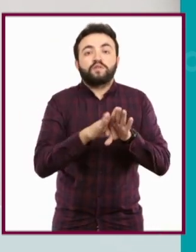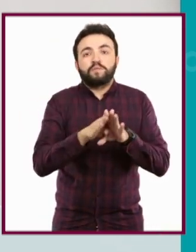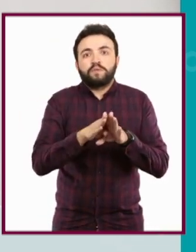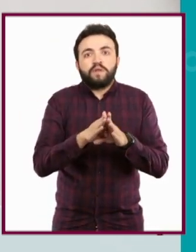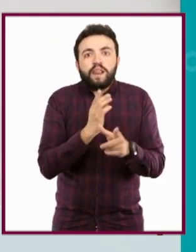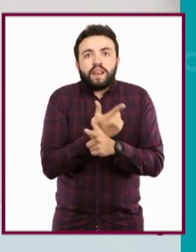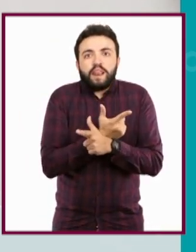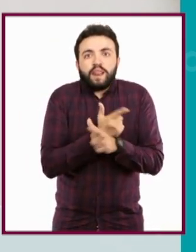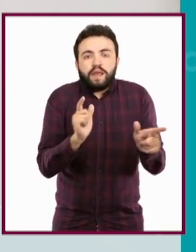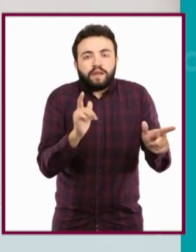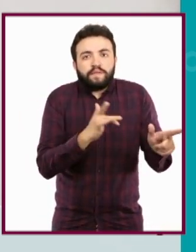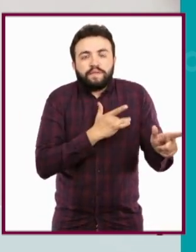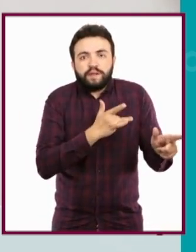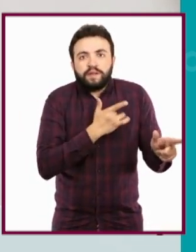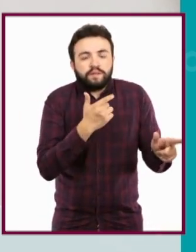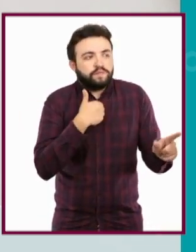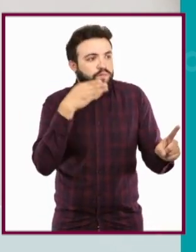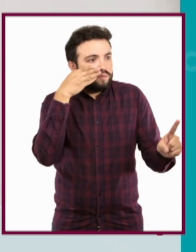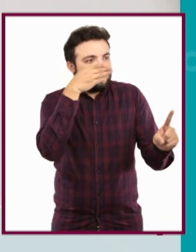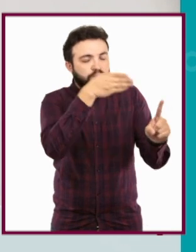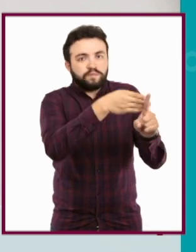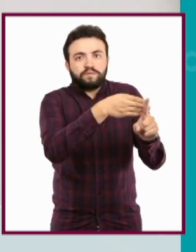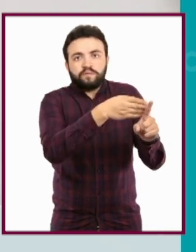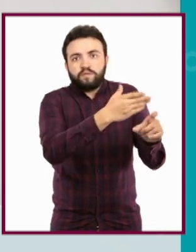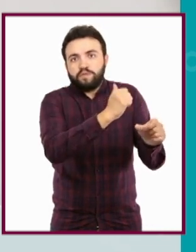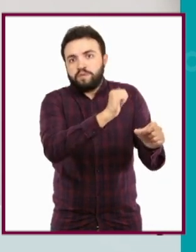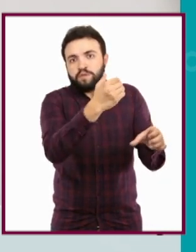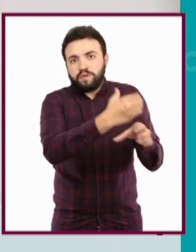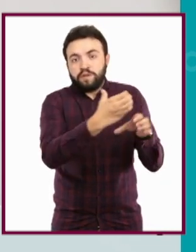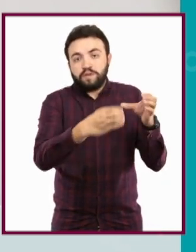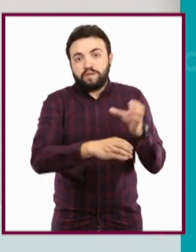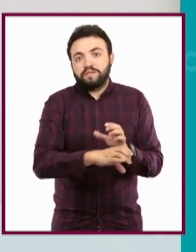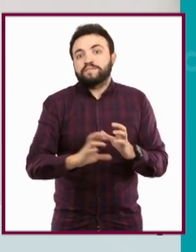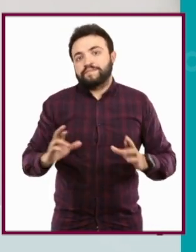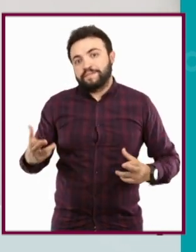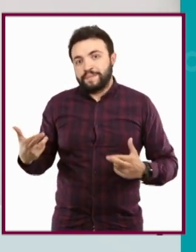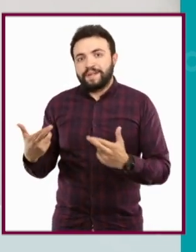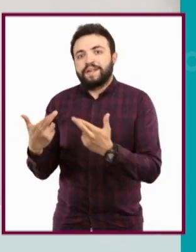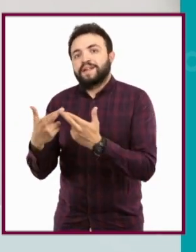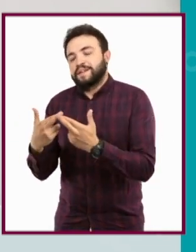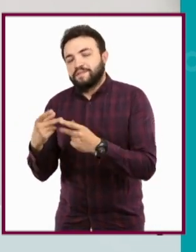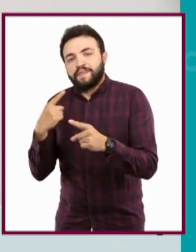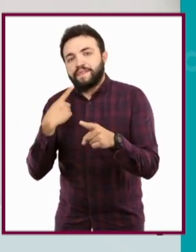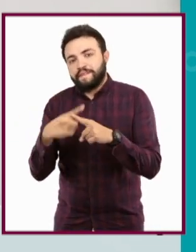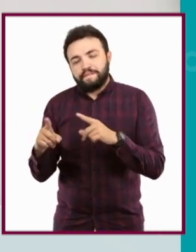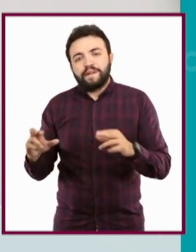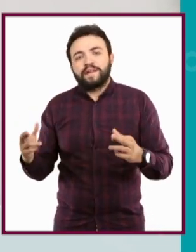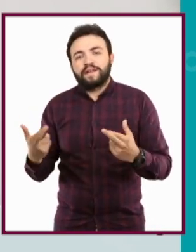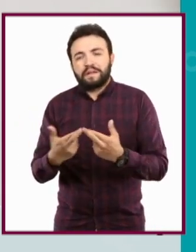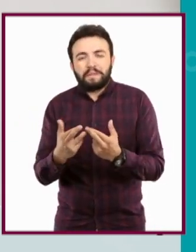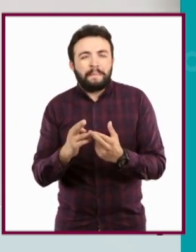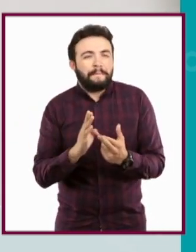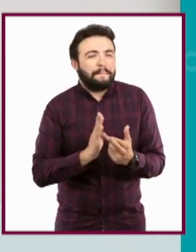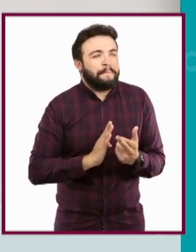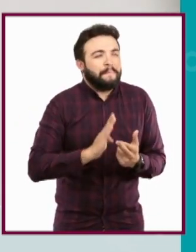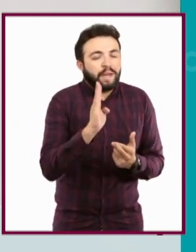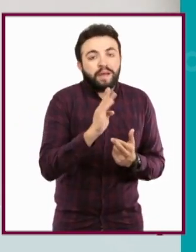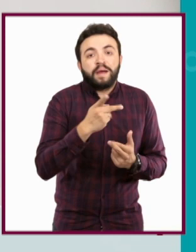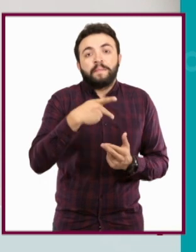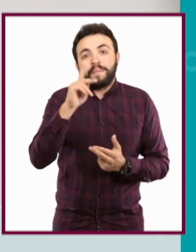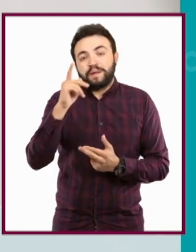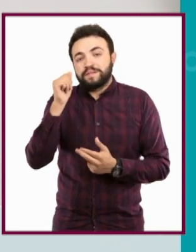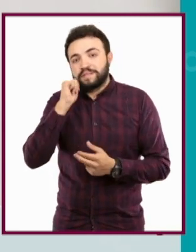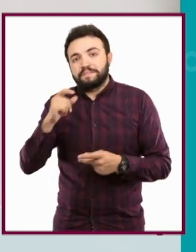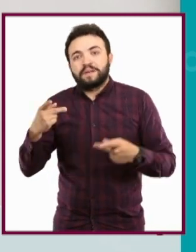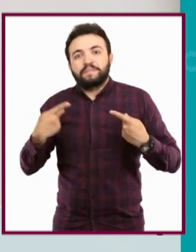tener otros tipos de perspectiva, entre otras cosas. En cambio, la religión viene siendo algo similar, pero las personas siempre